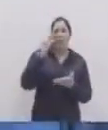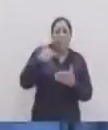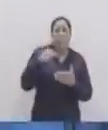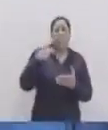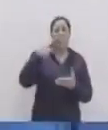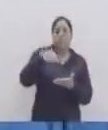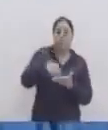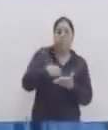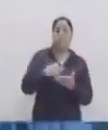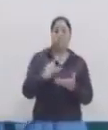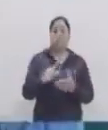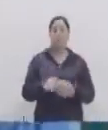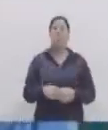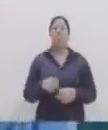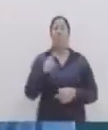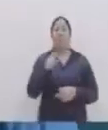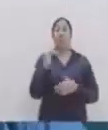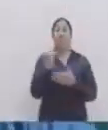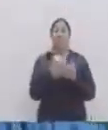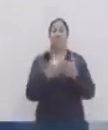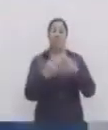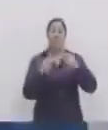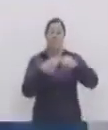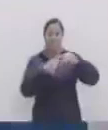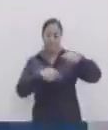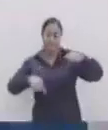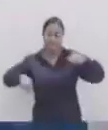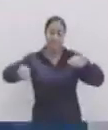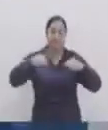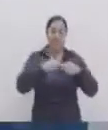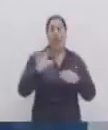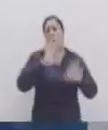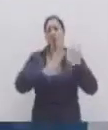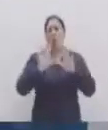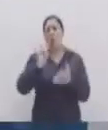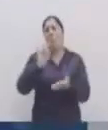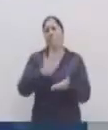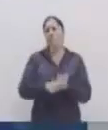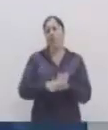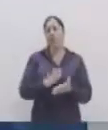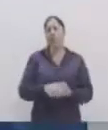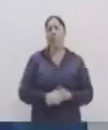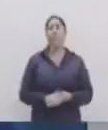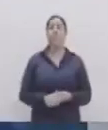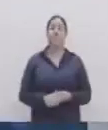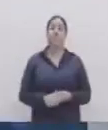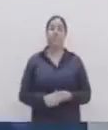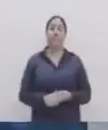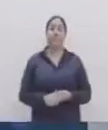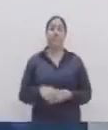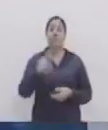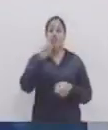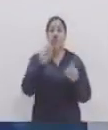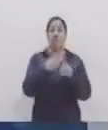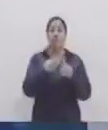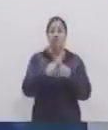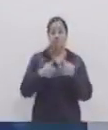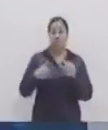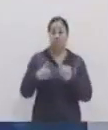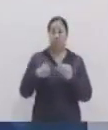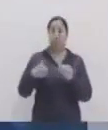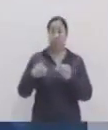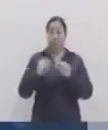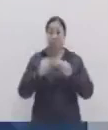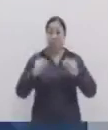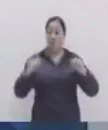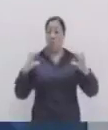Vas a dibujar una circunferencia sobre la superficie o puedes pegar una. Además de eso, vamos a cortar pequeños trozos